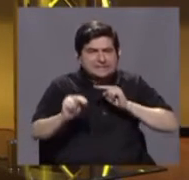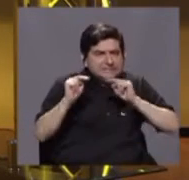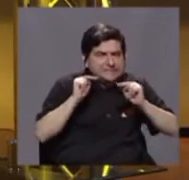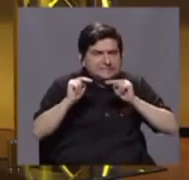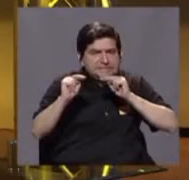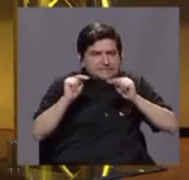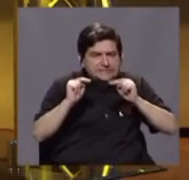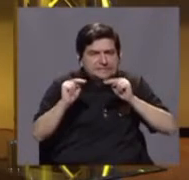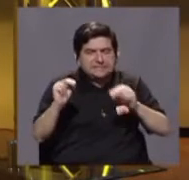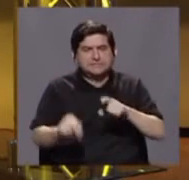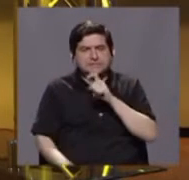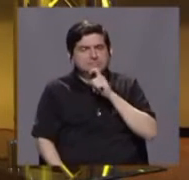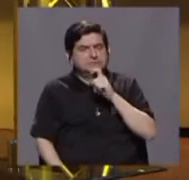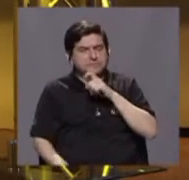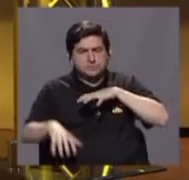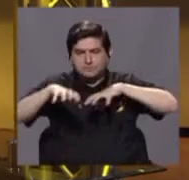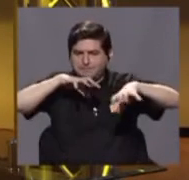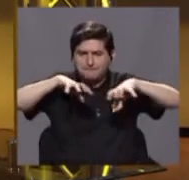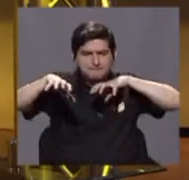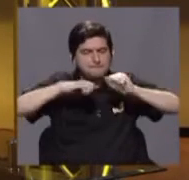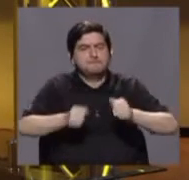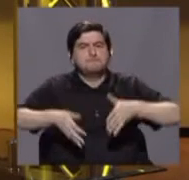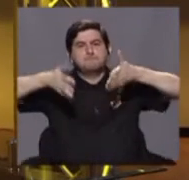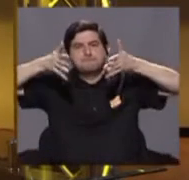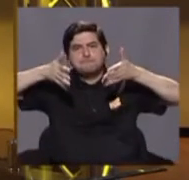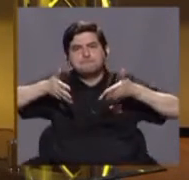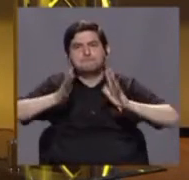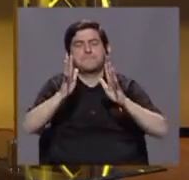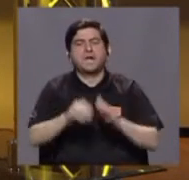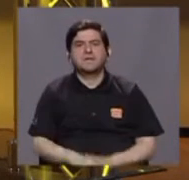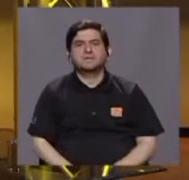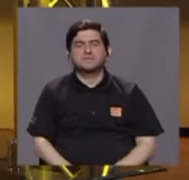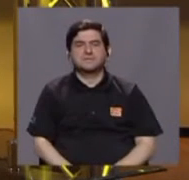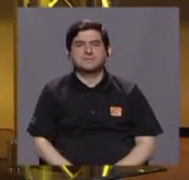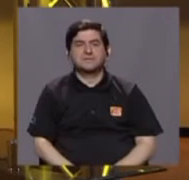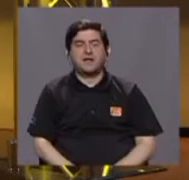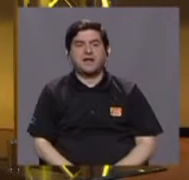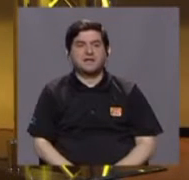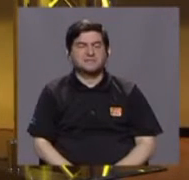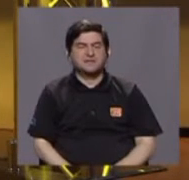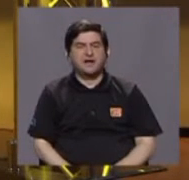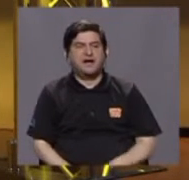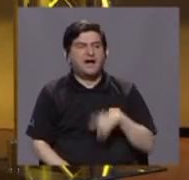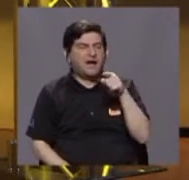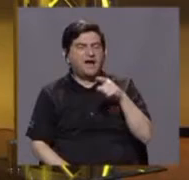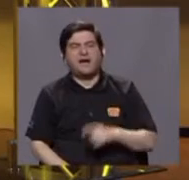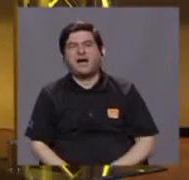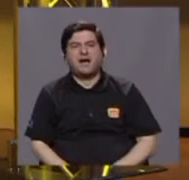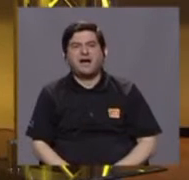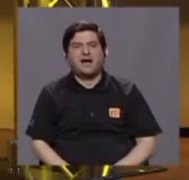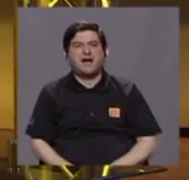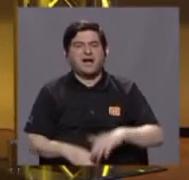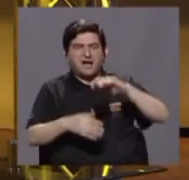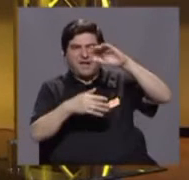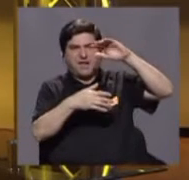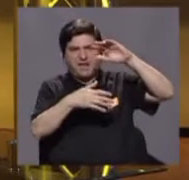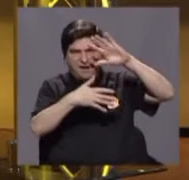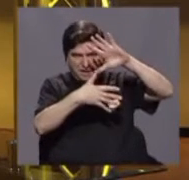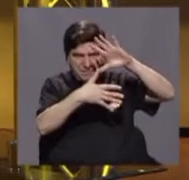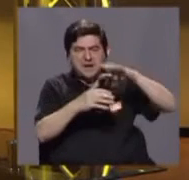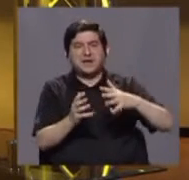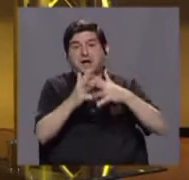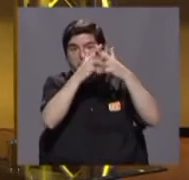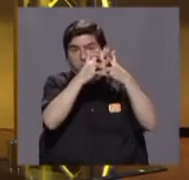que hacen muy costosos los movimientos. Mientras la administración americana se volcaba en recursos, Europa